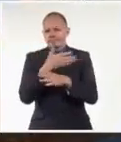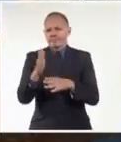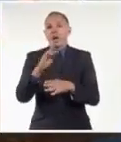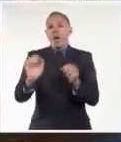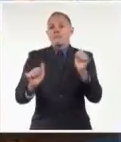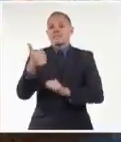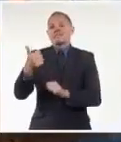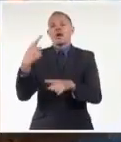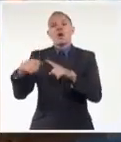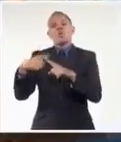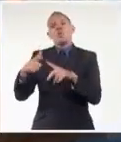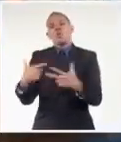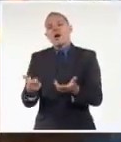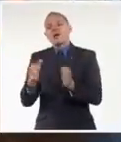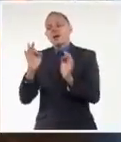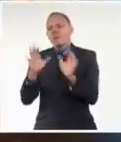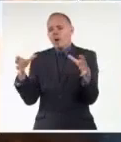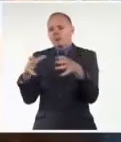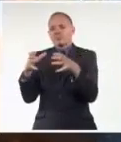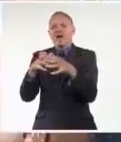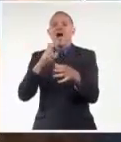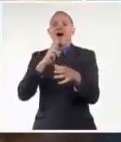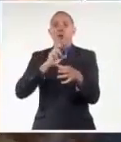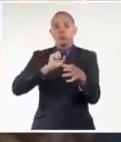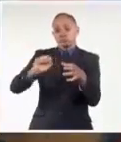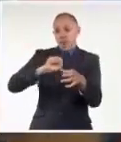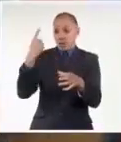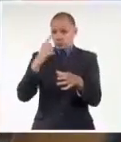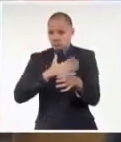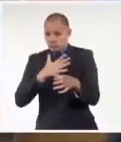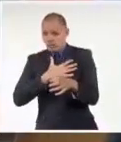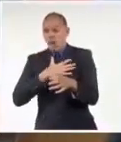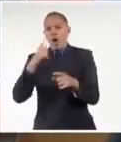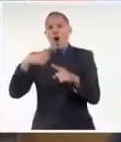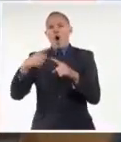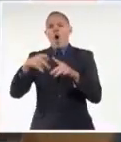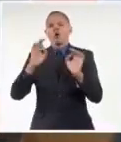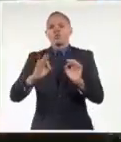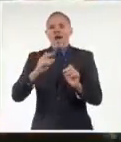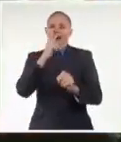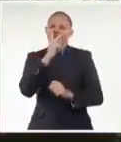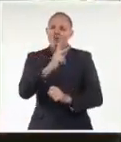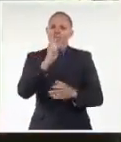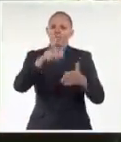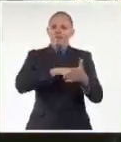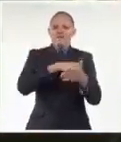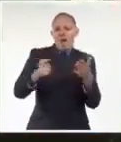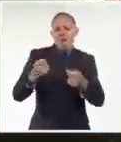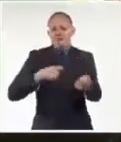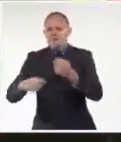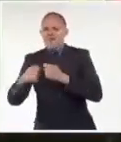presidente del Instituto Nacional de Recursos Hidráulicos y los vicetitulares de Economía y Planificación y de